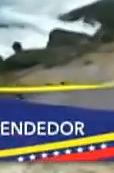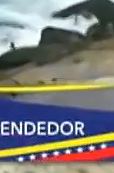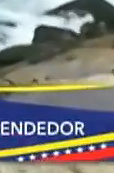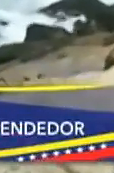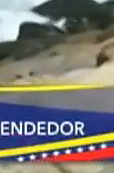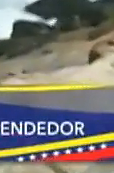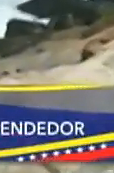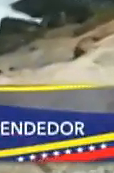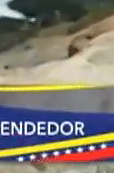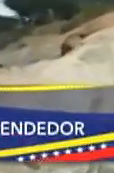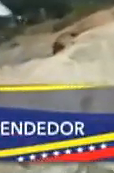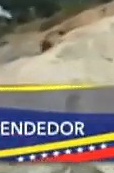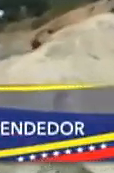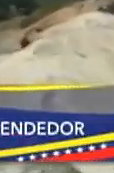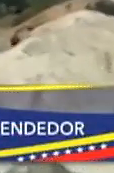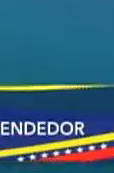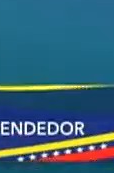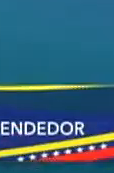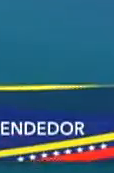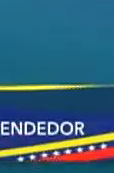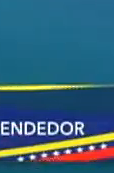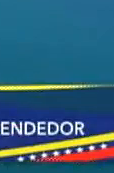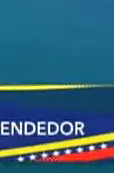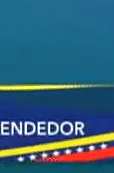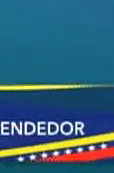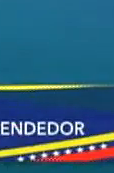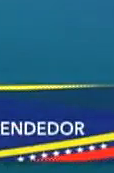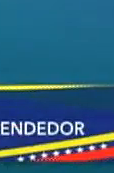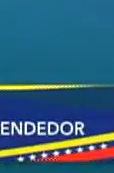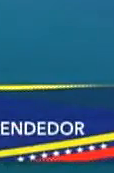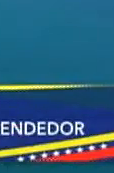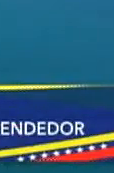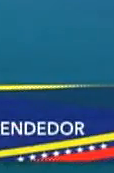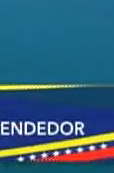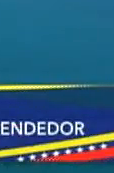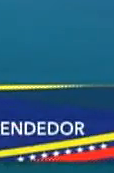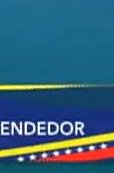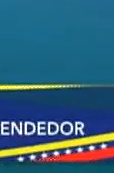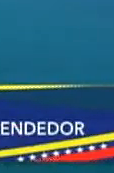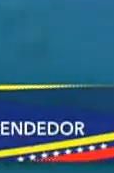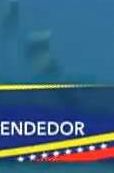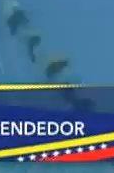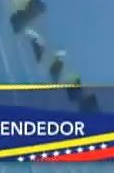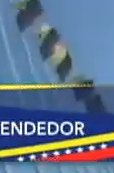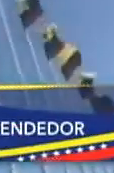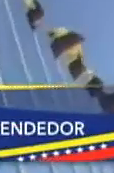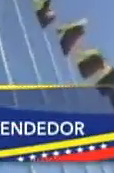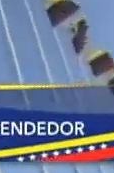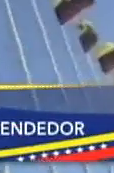iniciativa, el primer mandatario nacional aprobó el lanzamiento en aquel momento del portal web